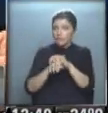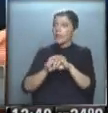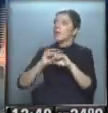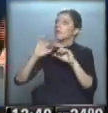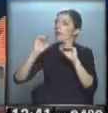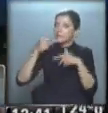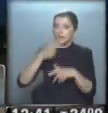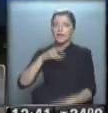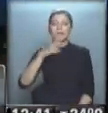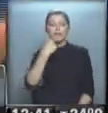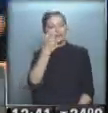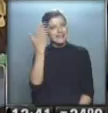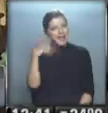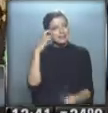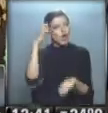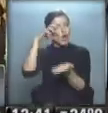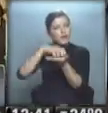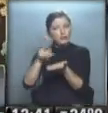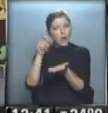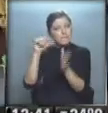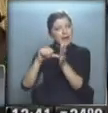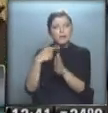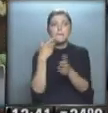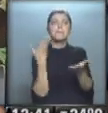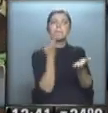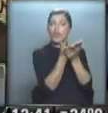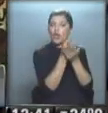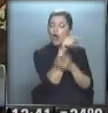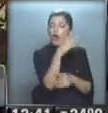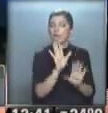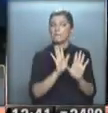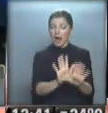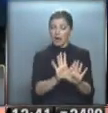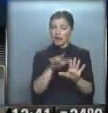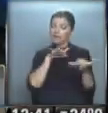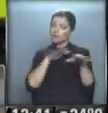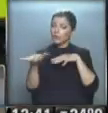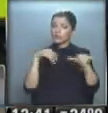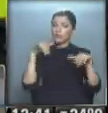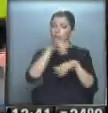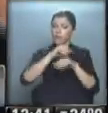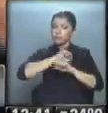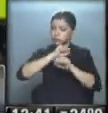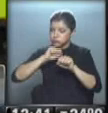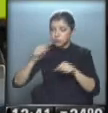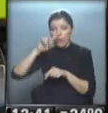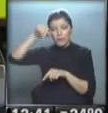de Pakistán emitió una resolución. Pakistán no está en condiciones de pedir nada a la Casa Blanca. Está bien, pero les pidió, por favor, paren, porque nos crea un problema